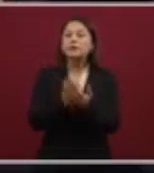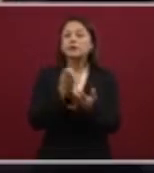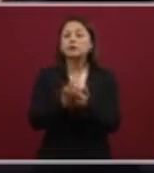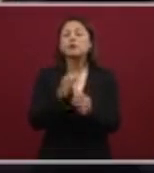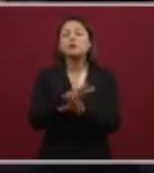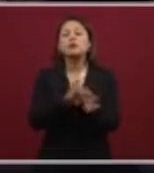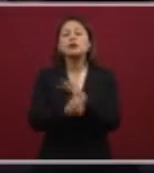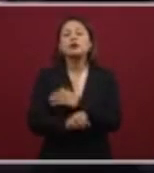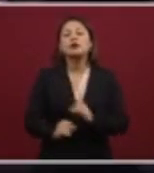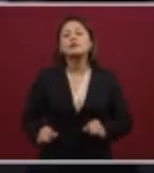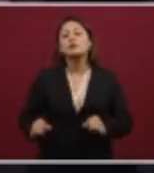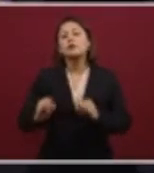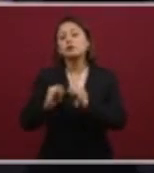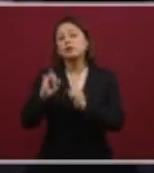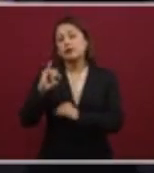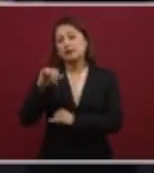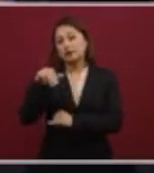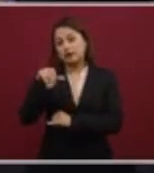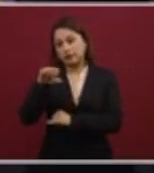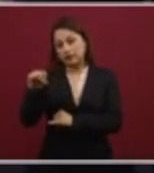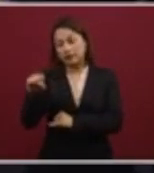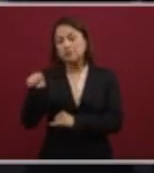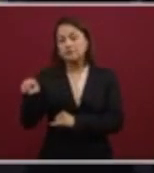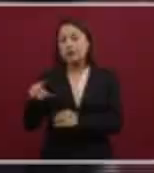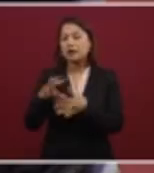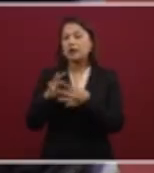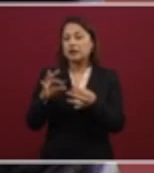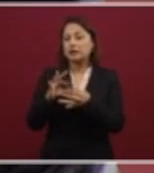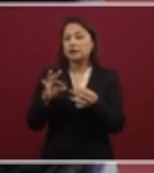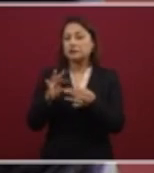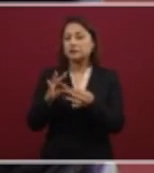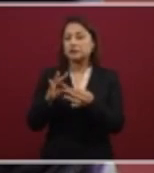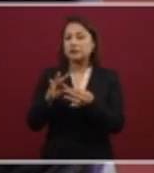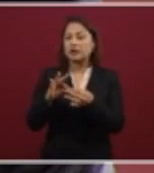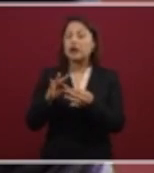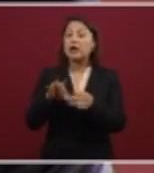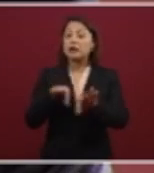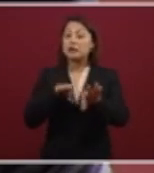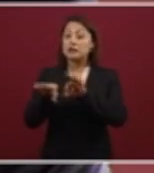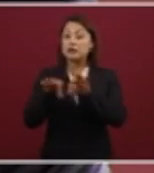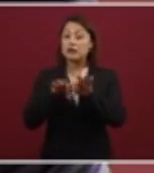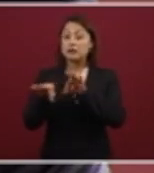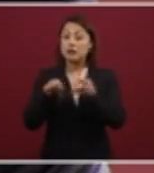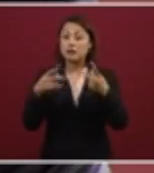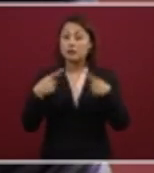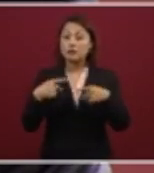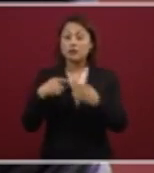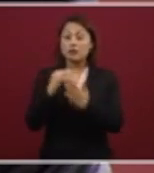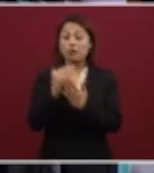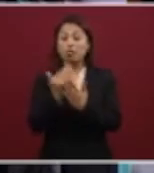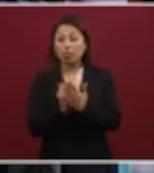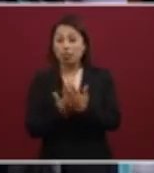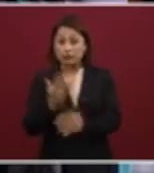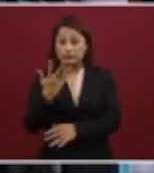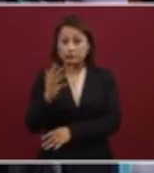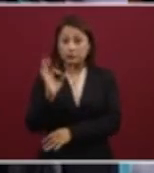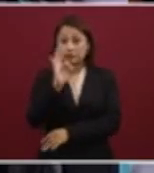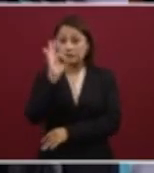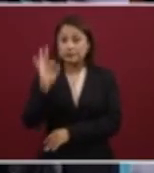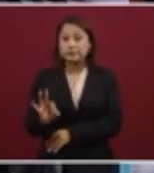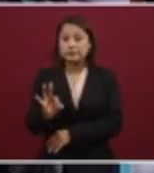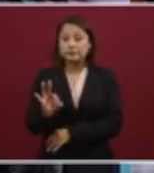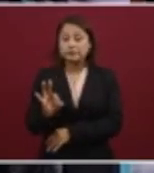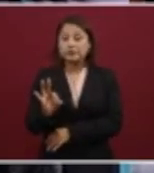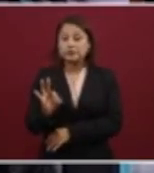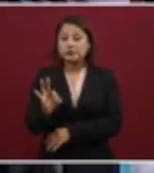Instituto Mexicano del Seguro Social, de una baja en el empleo de casi, estamos hablando del 50% en los